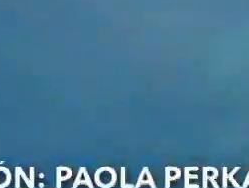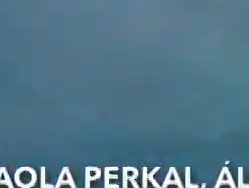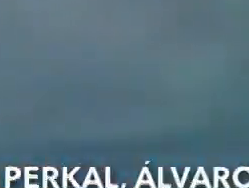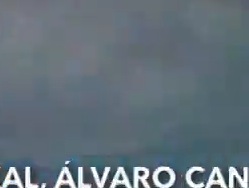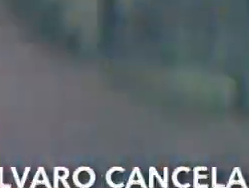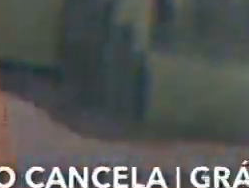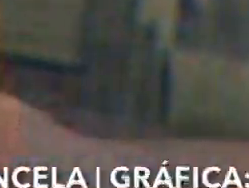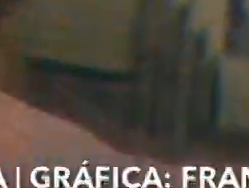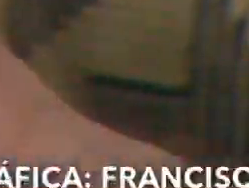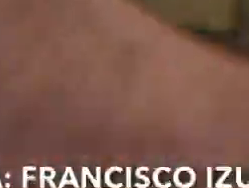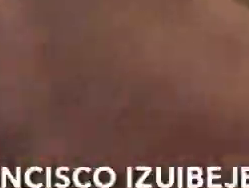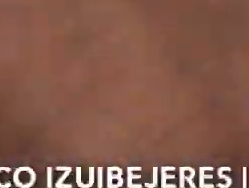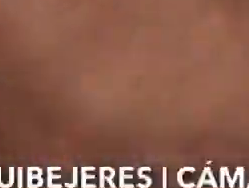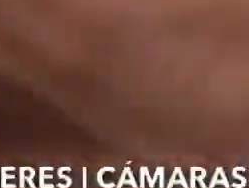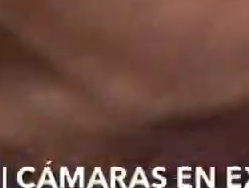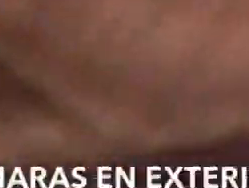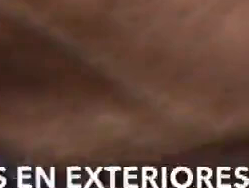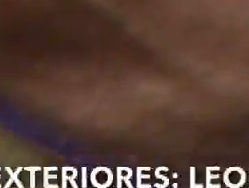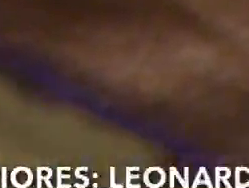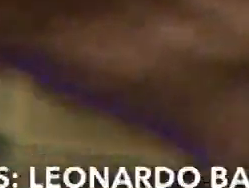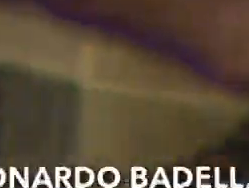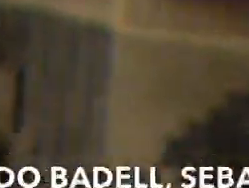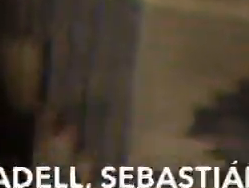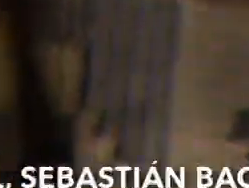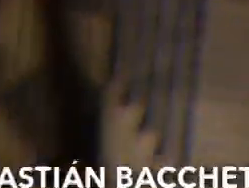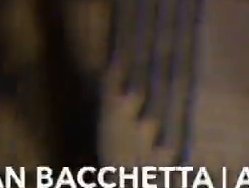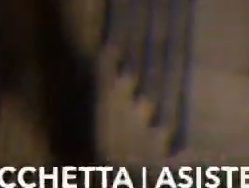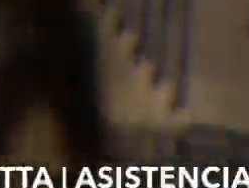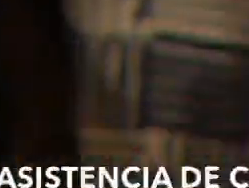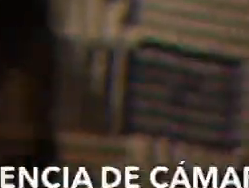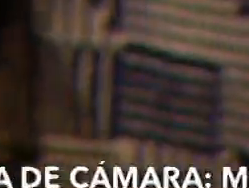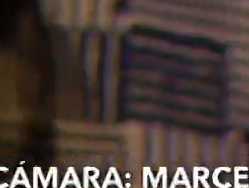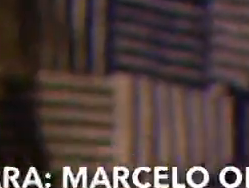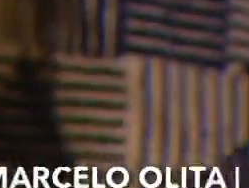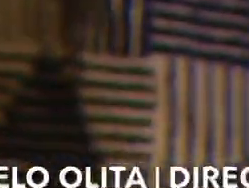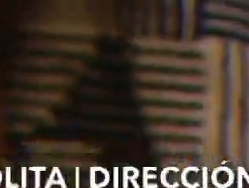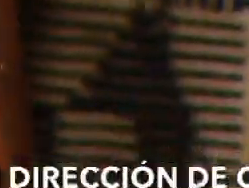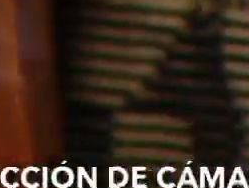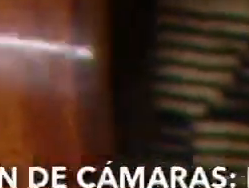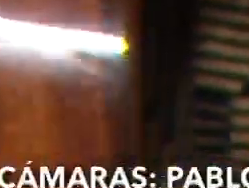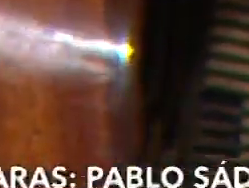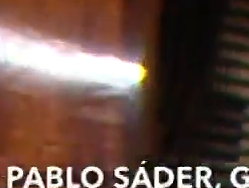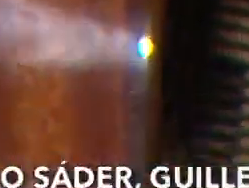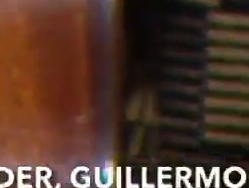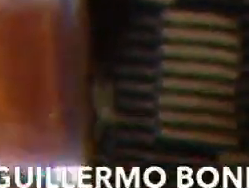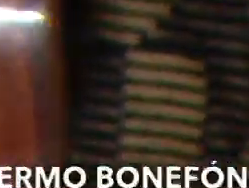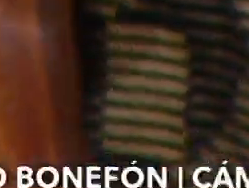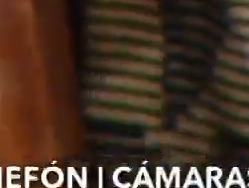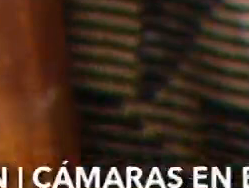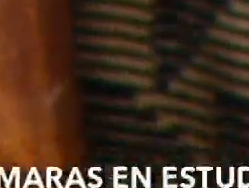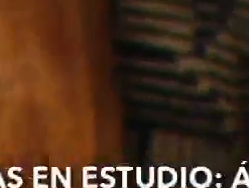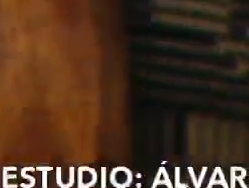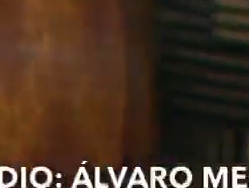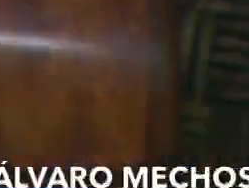universo en casa. La realidad que viaja de